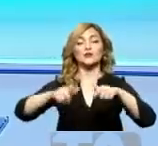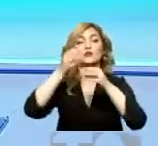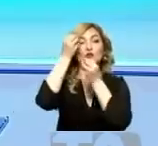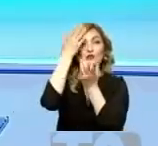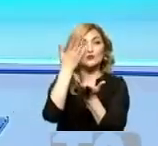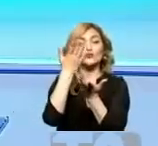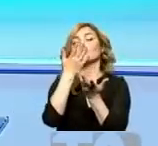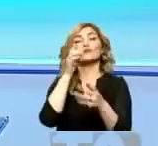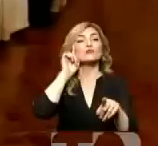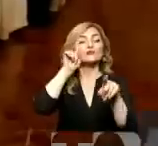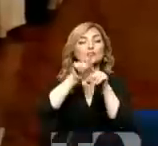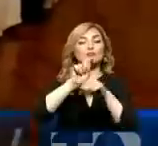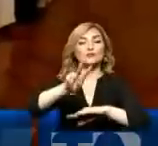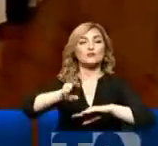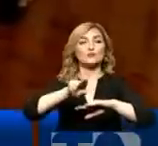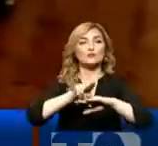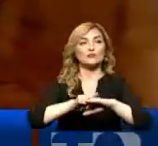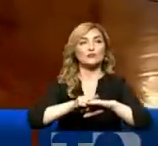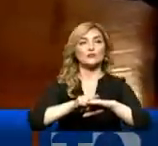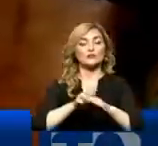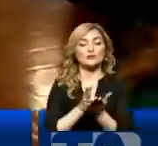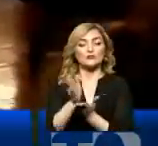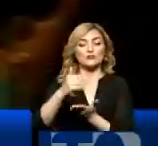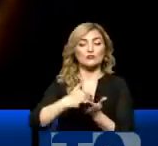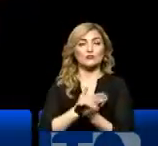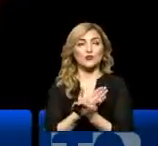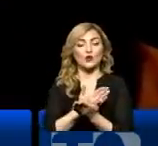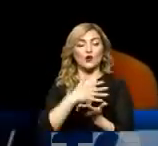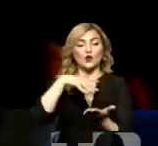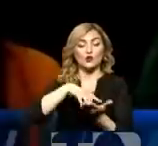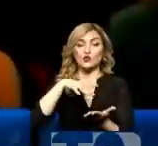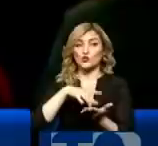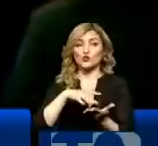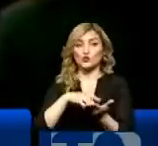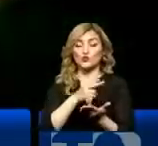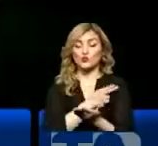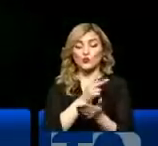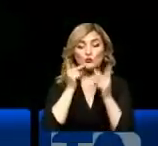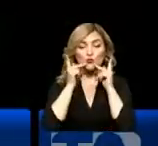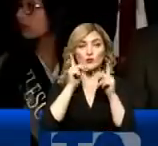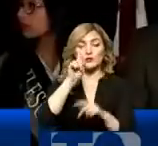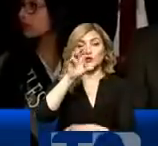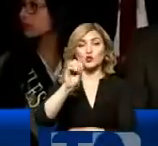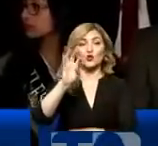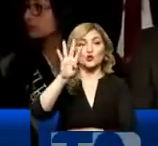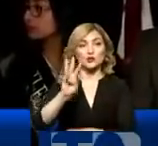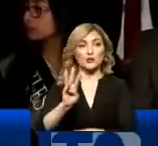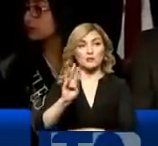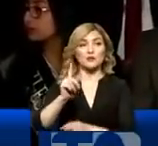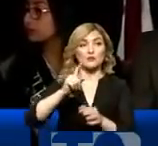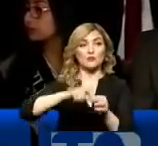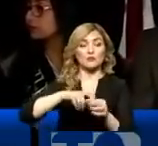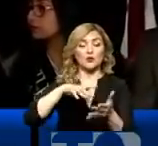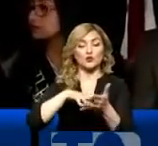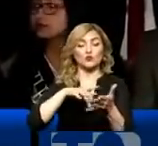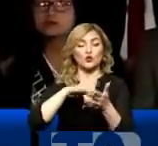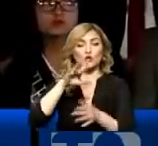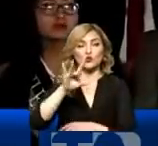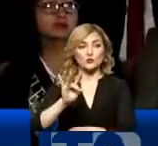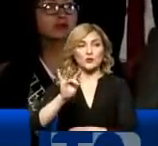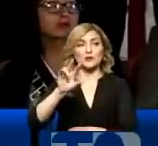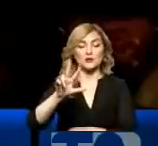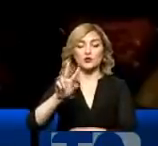en el marco del Acuerdo Nacional por el Acceso a la Educación Superior, la oferta de 106.000 cupos para ese semestre,